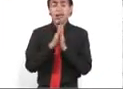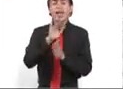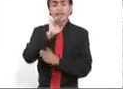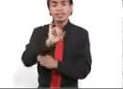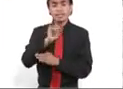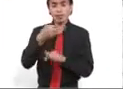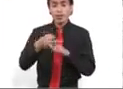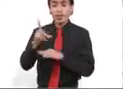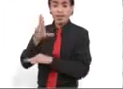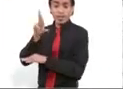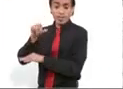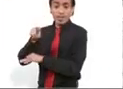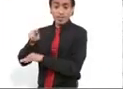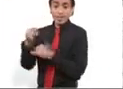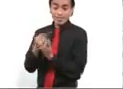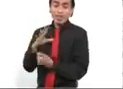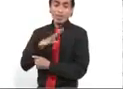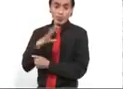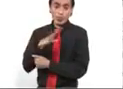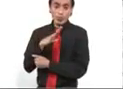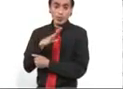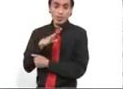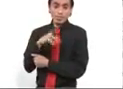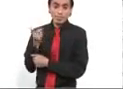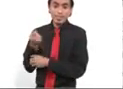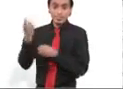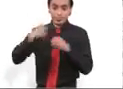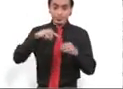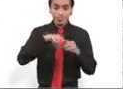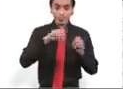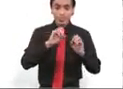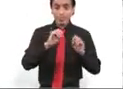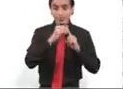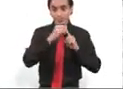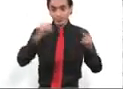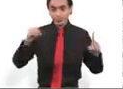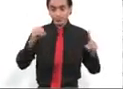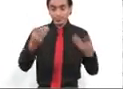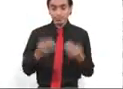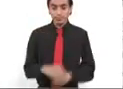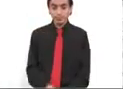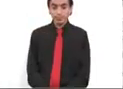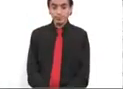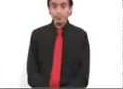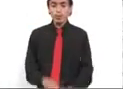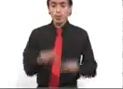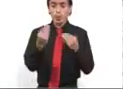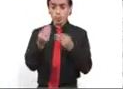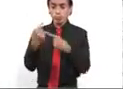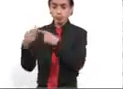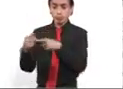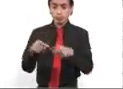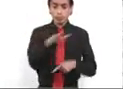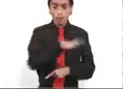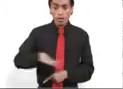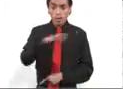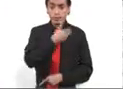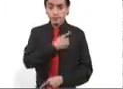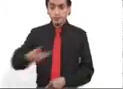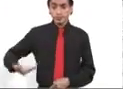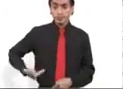está aquí, porque ella también es parte de esta organización. Muchos municipios han